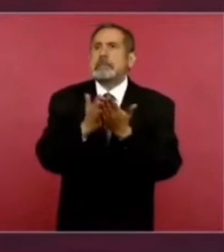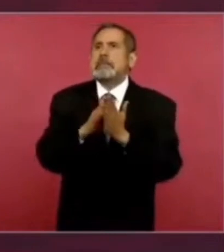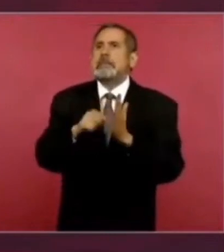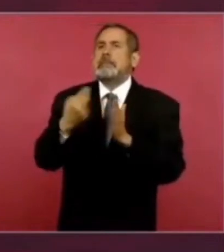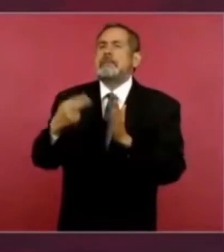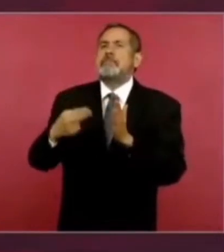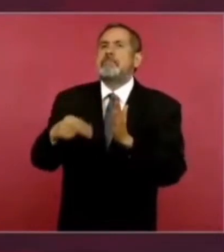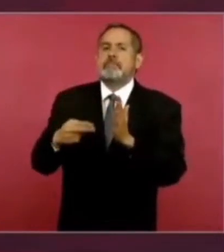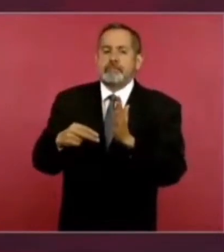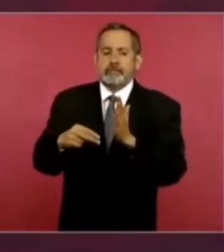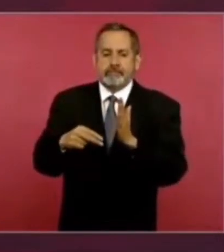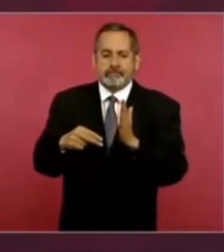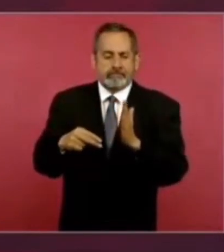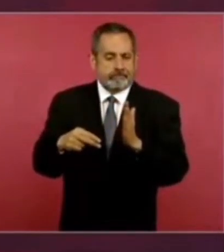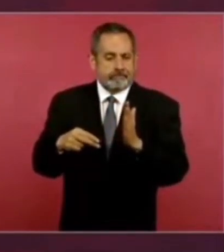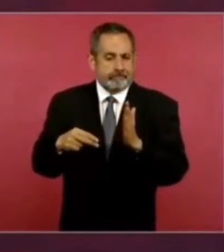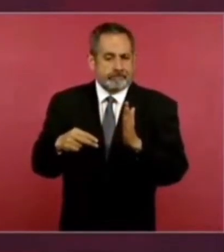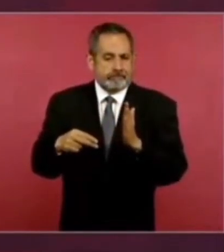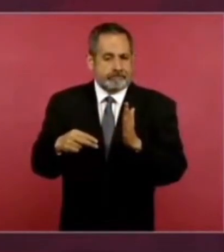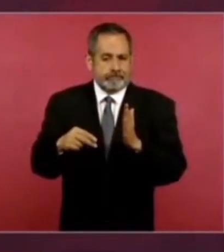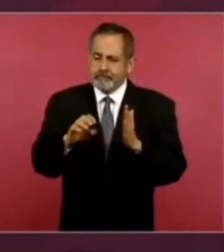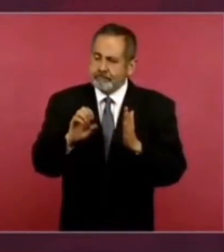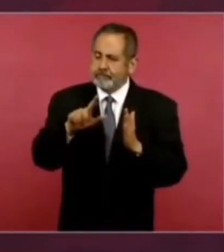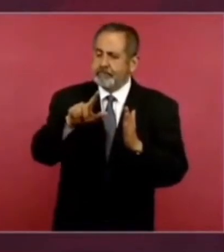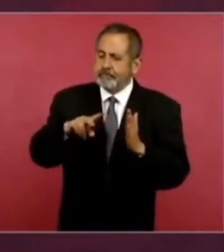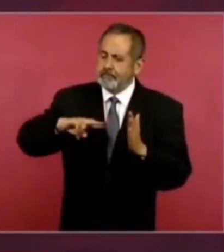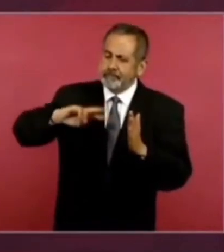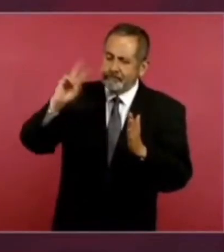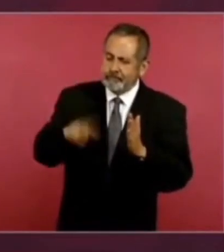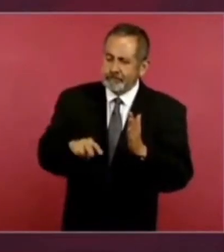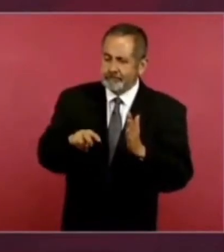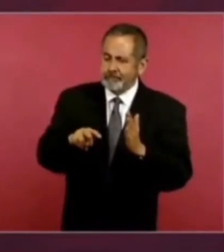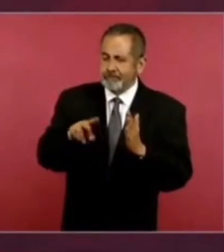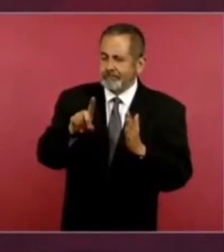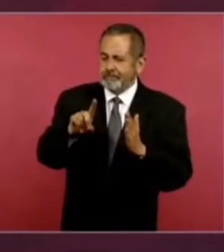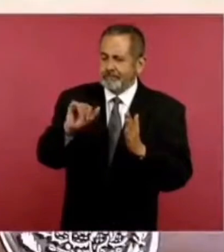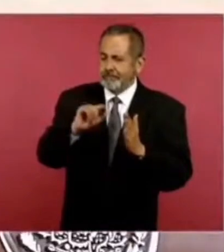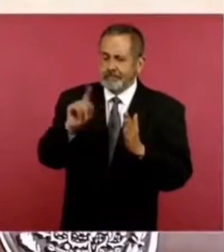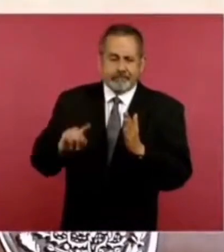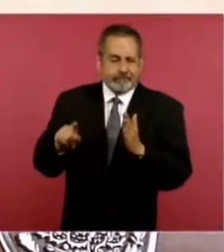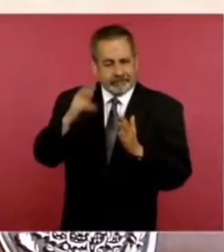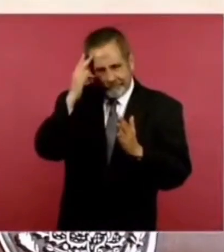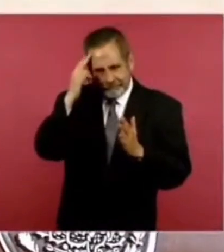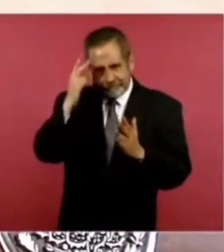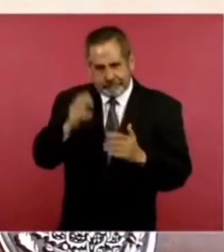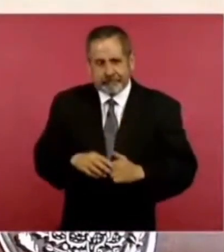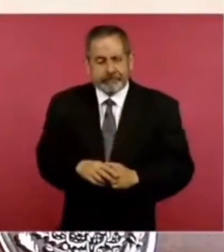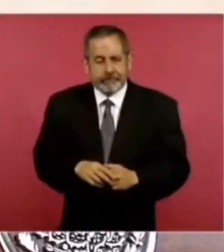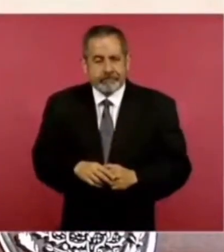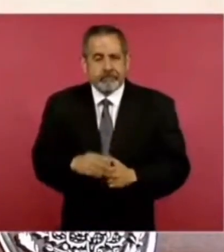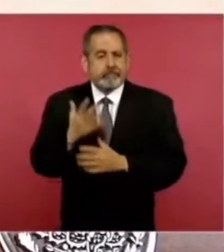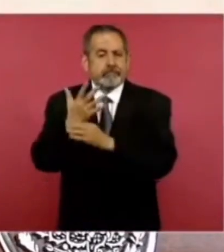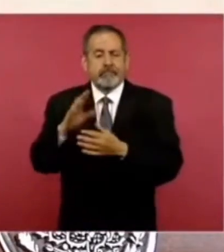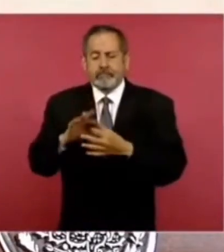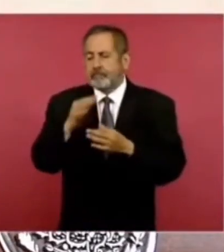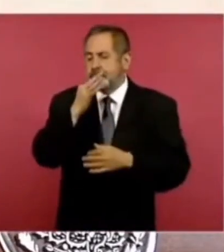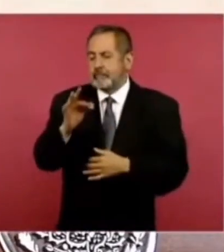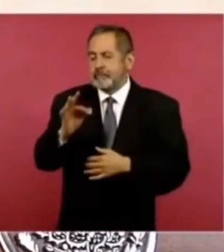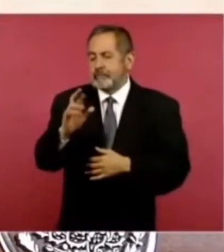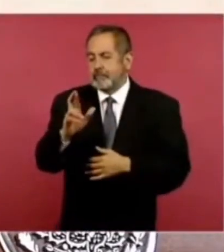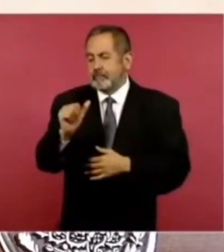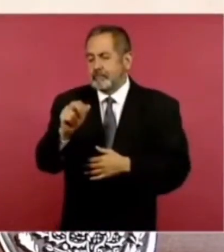la comunicación en México porque era un riesgo a la